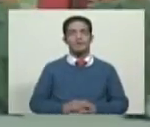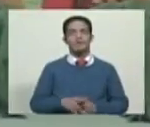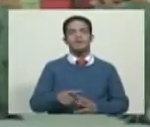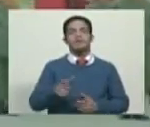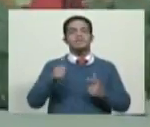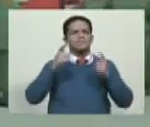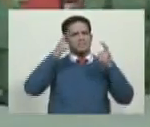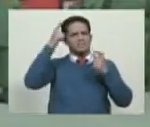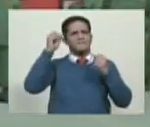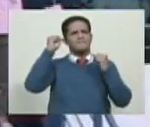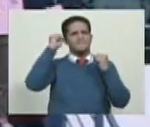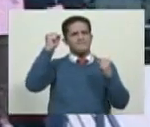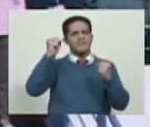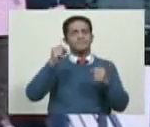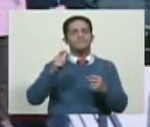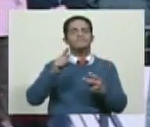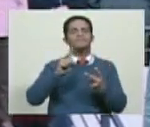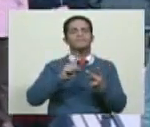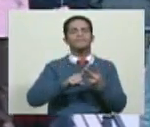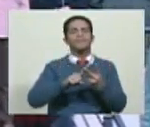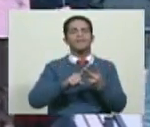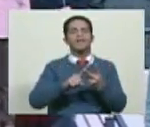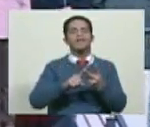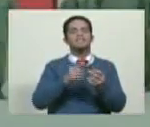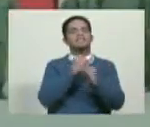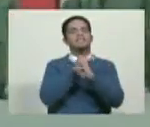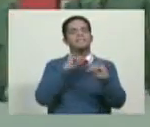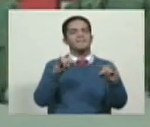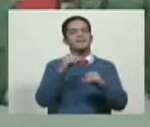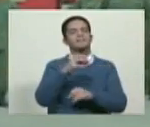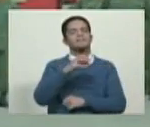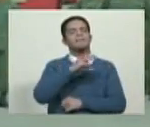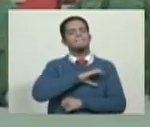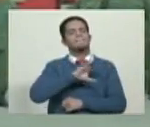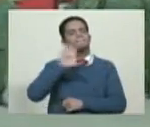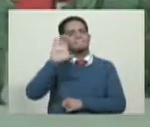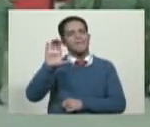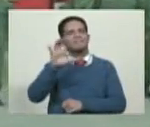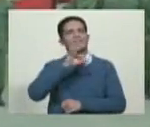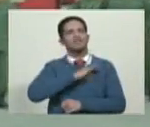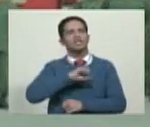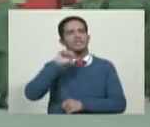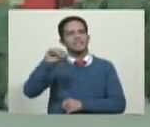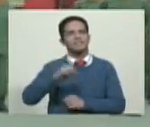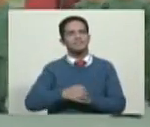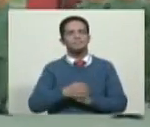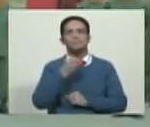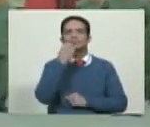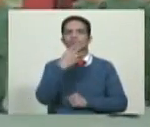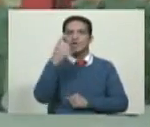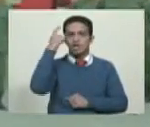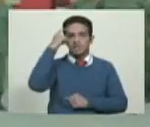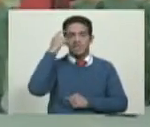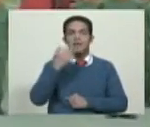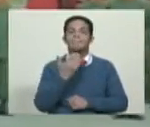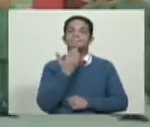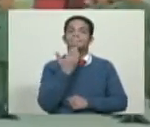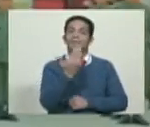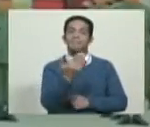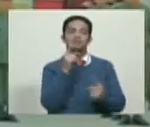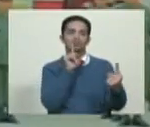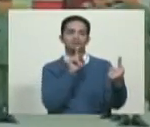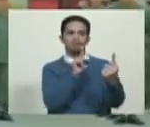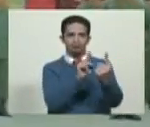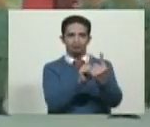Venezuela nace en el Esequibo. Nace en el Esequibo. Mi comandante en jefe, buenos días. Buenos días. Permiso para hablar con usted y